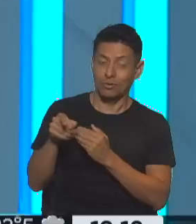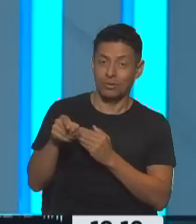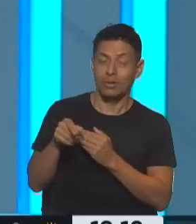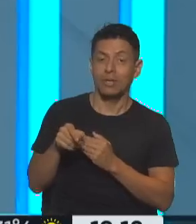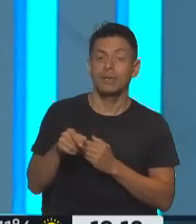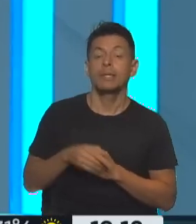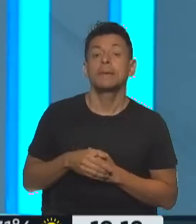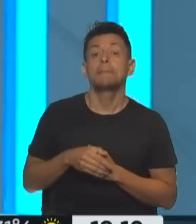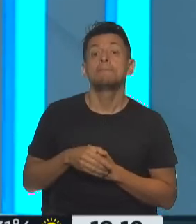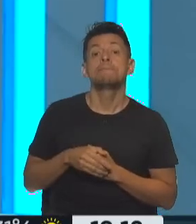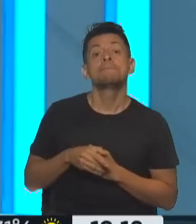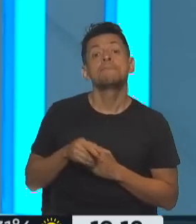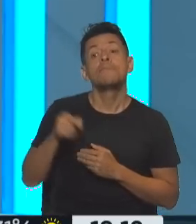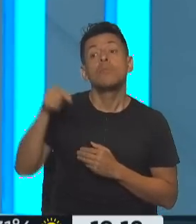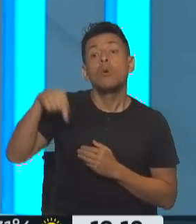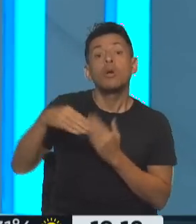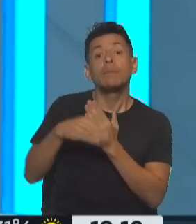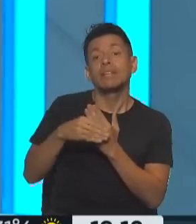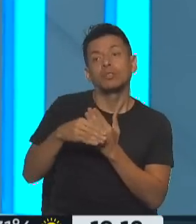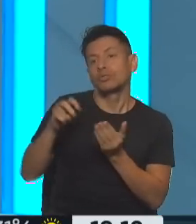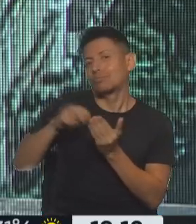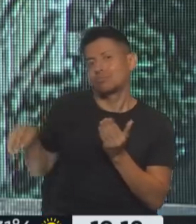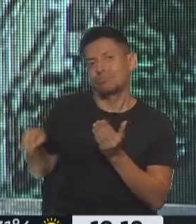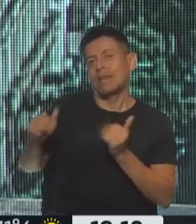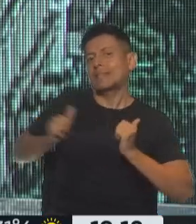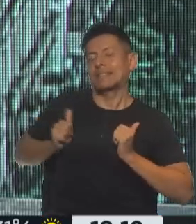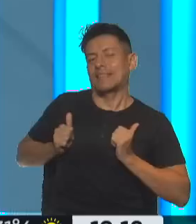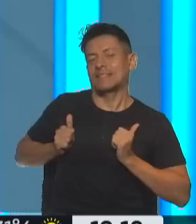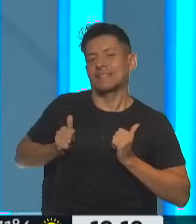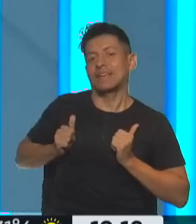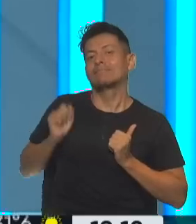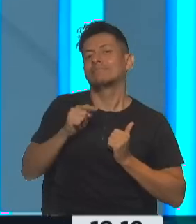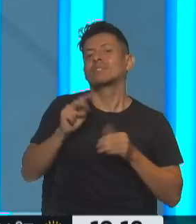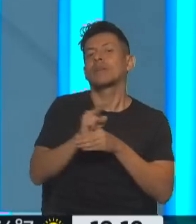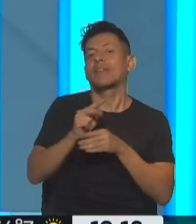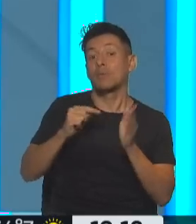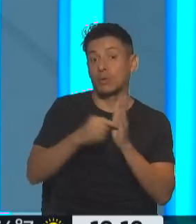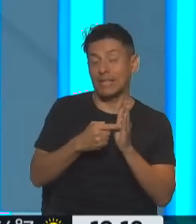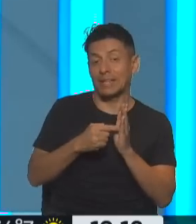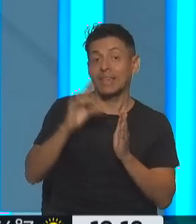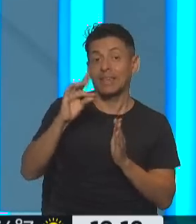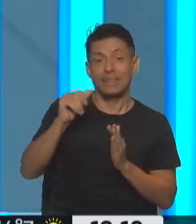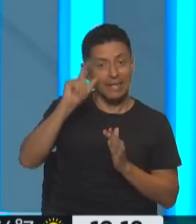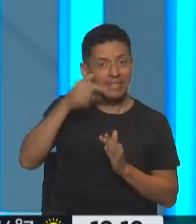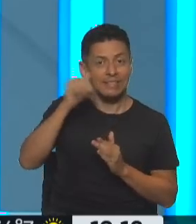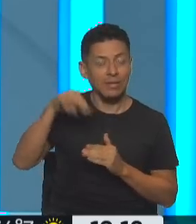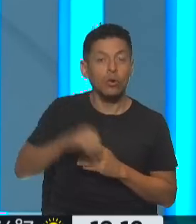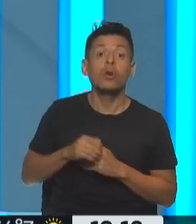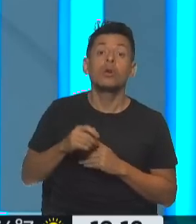y el ministro, que ahora no está en funciones porque está con una licencia de seguridad de la ciudad de Buenos Aires. La justicia finalmente